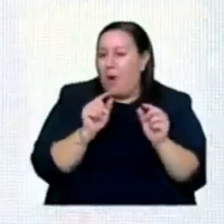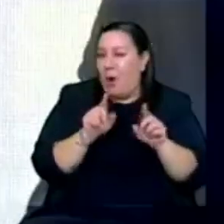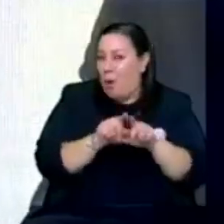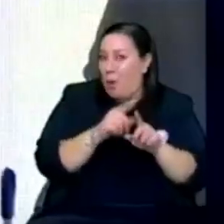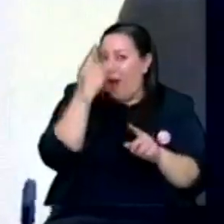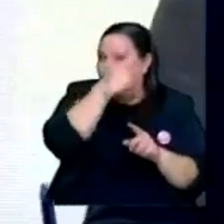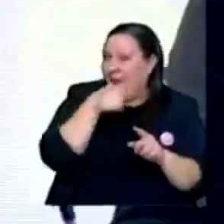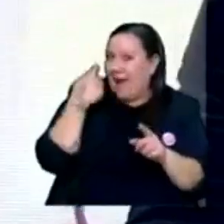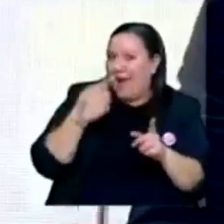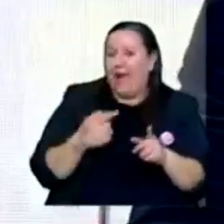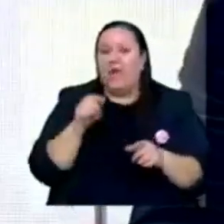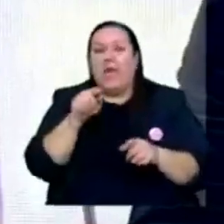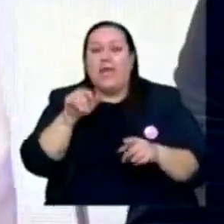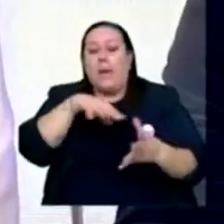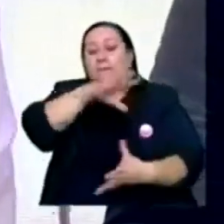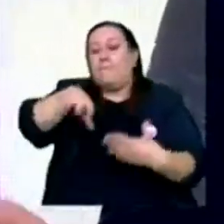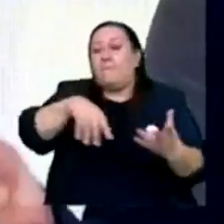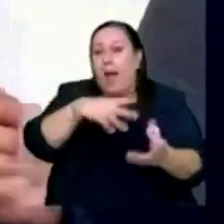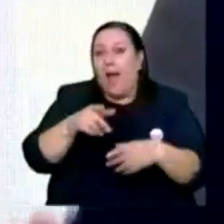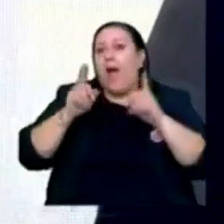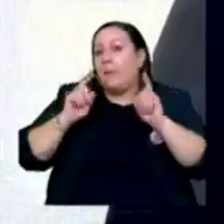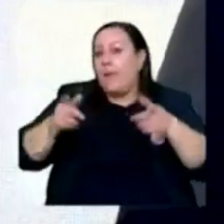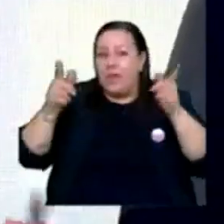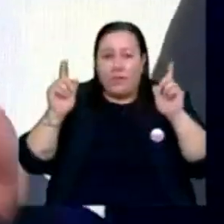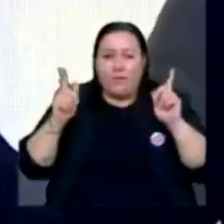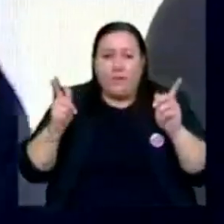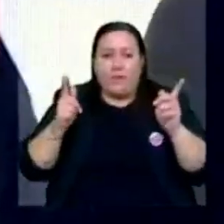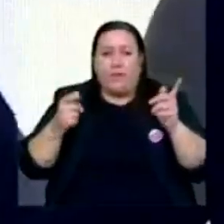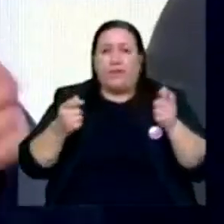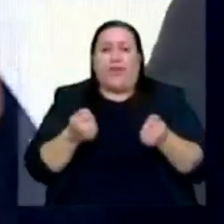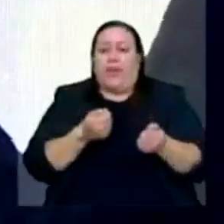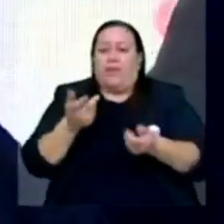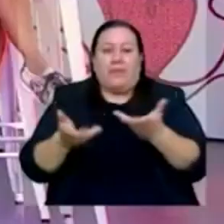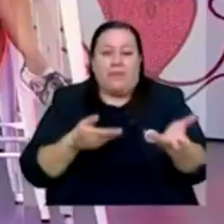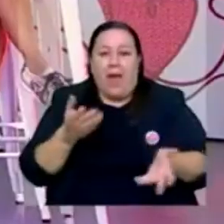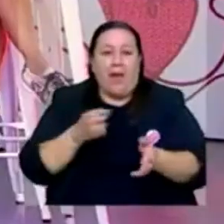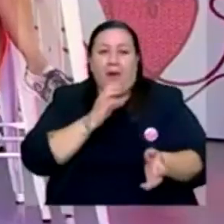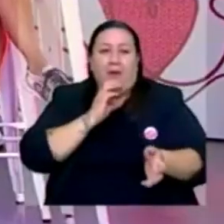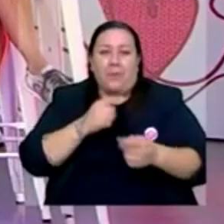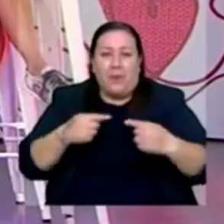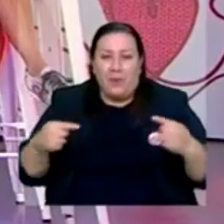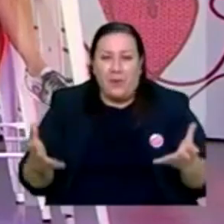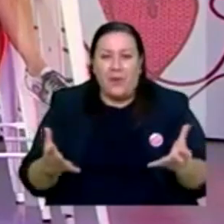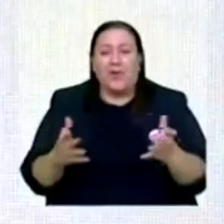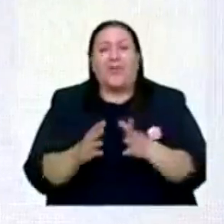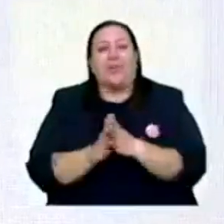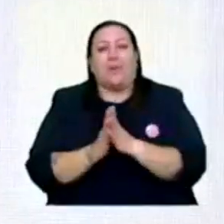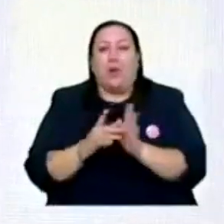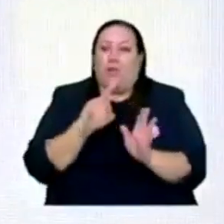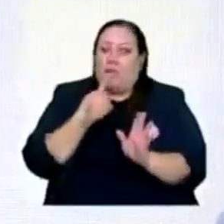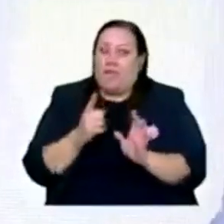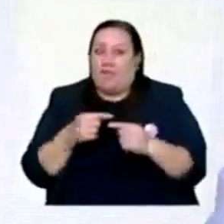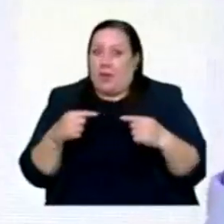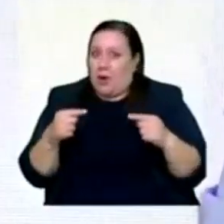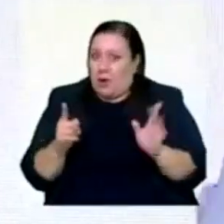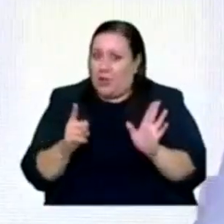porque provoca magia y sonrisa. Claro. Y además han desaparecido cosas donde está ella a veces. Yo bueno, digámoslo al aire también.